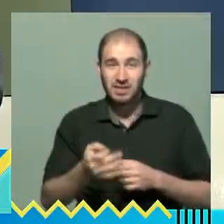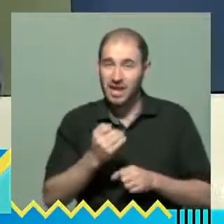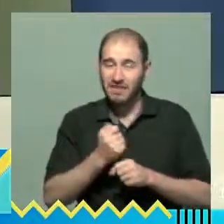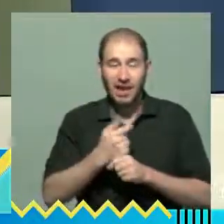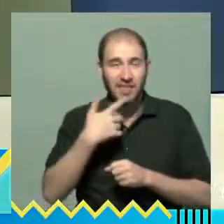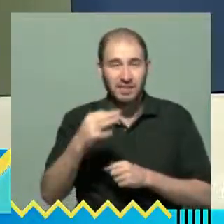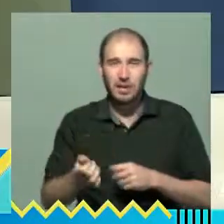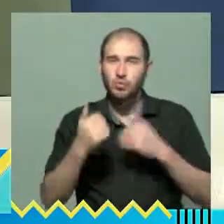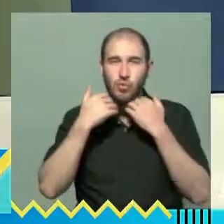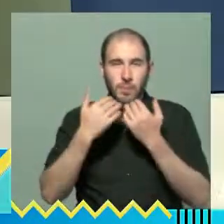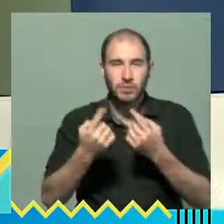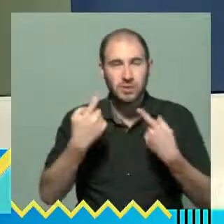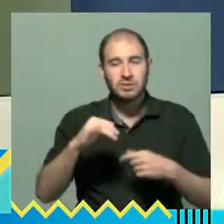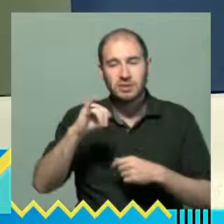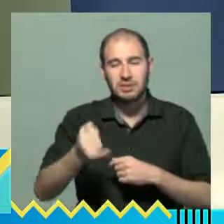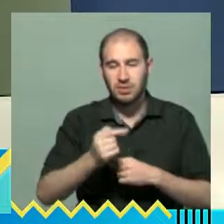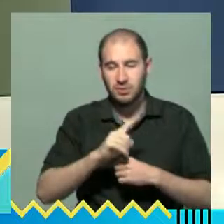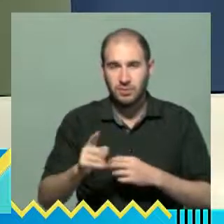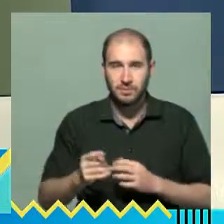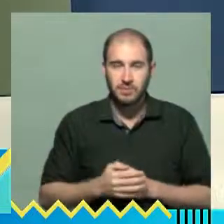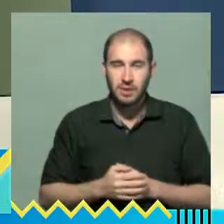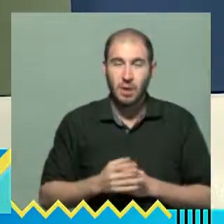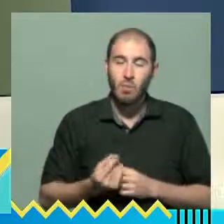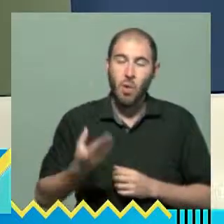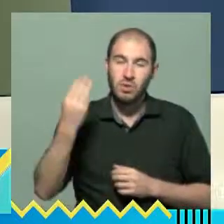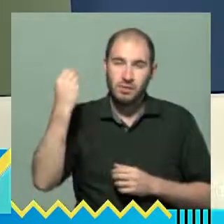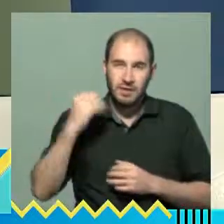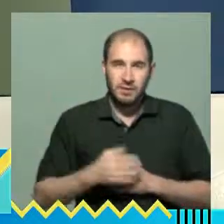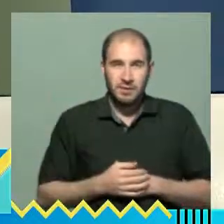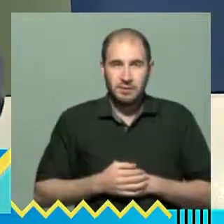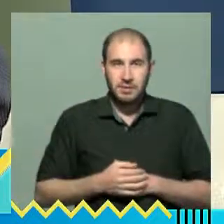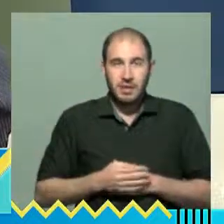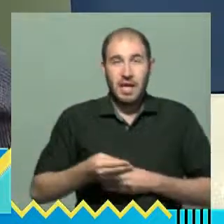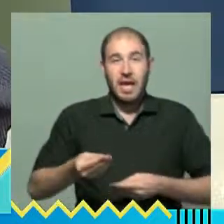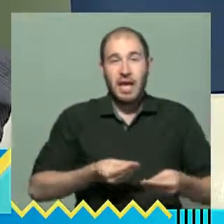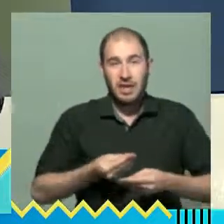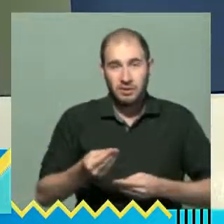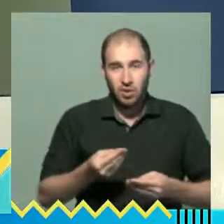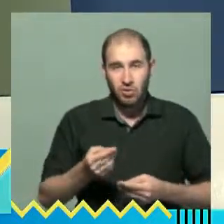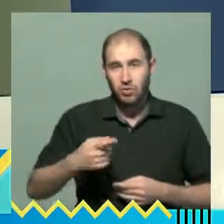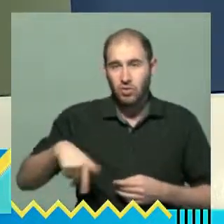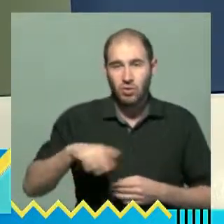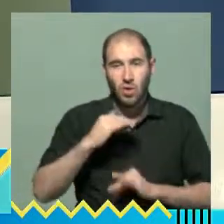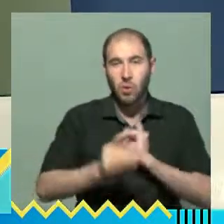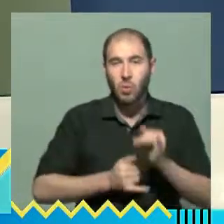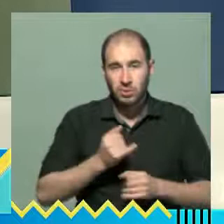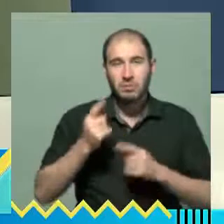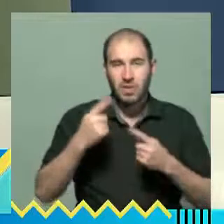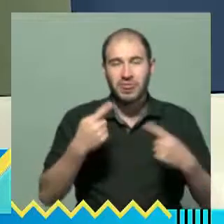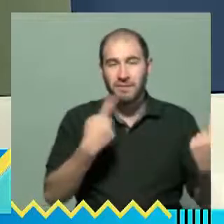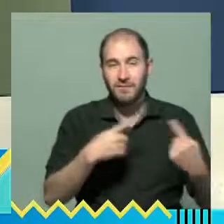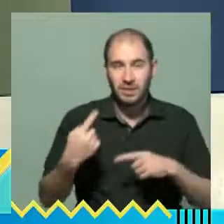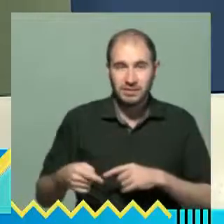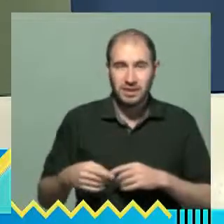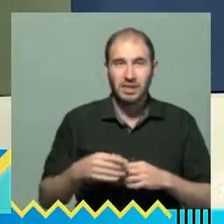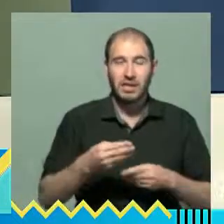real, independientemente de que ocurra o no. Entonces, en más de una oportunidad, además de gestionar esto que nos estaban planteando muy bien, la diferencia entre